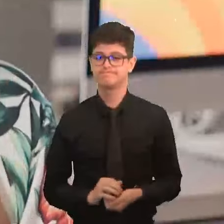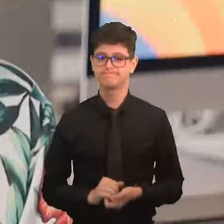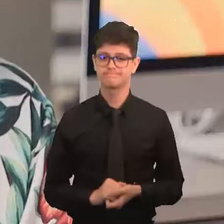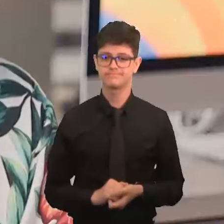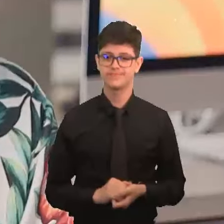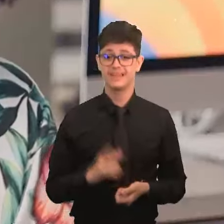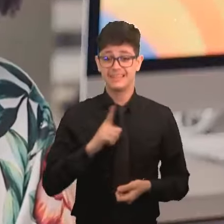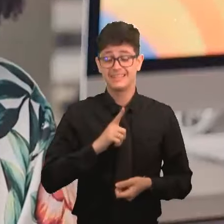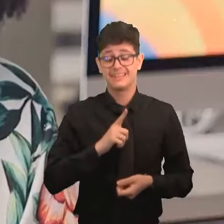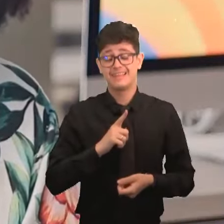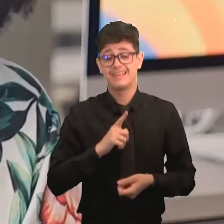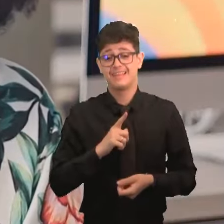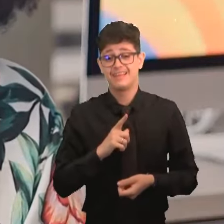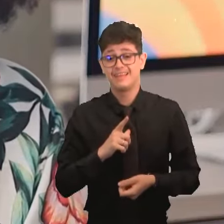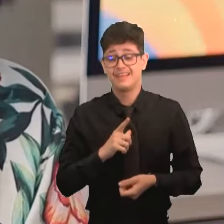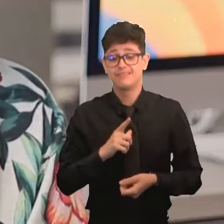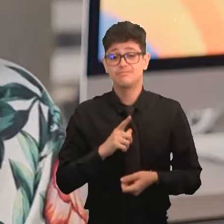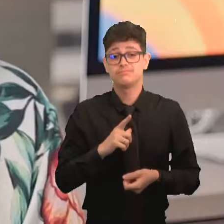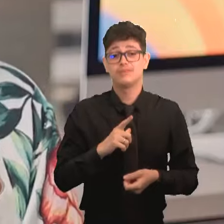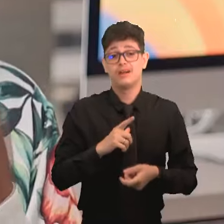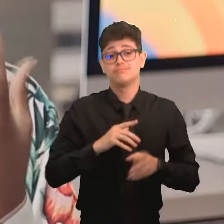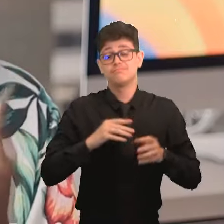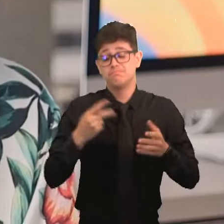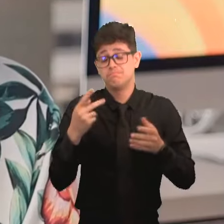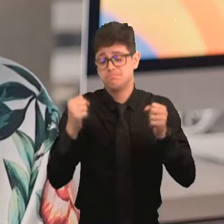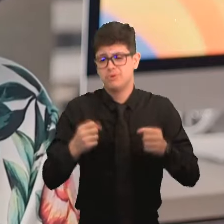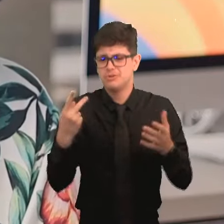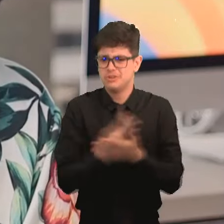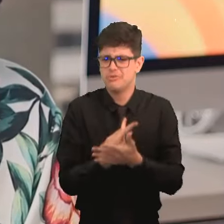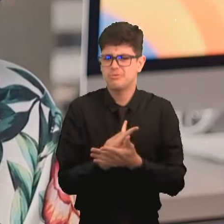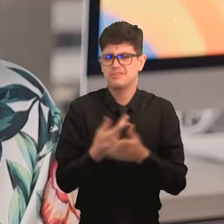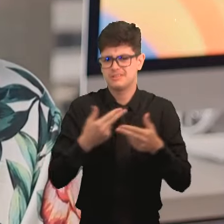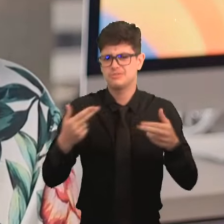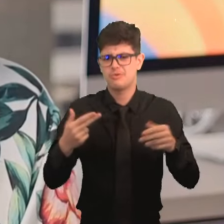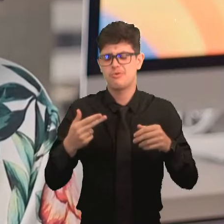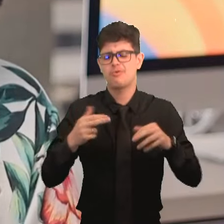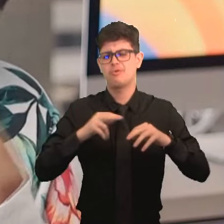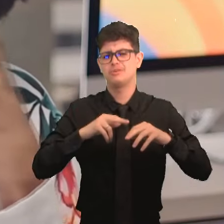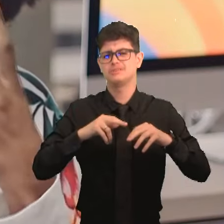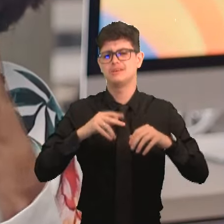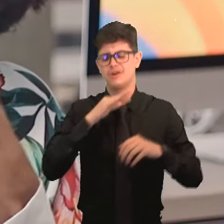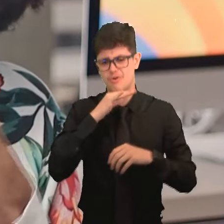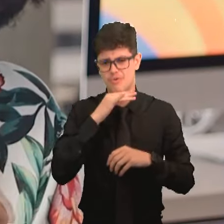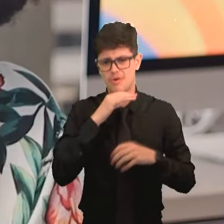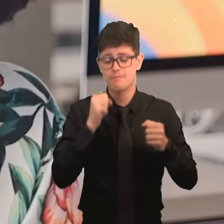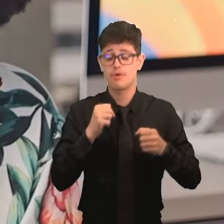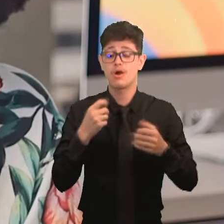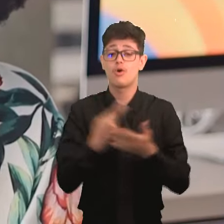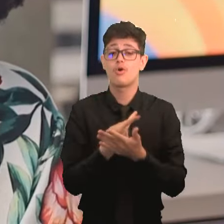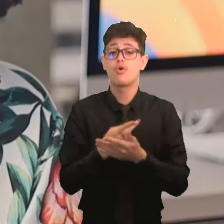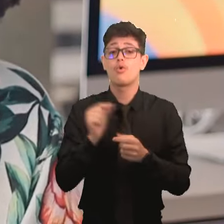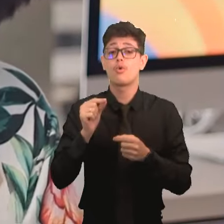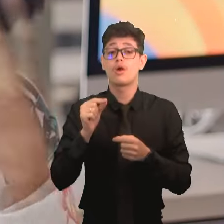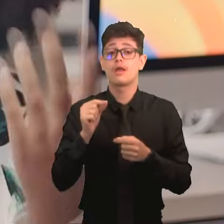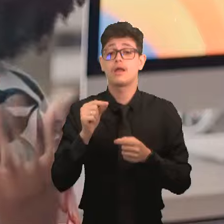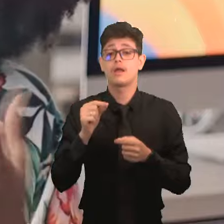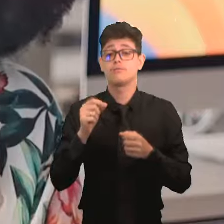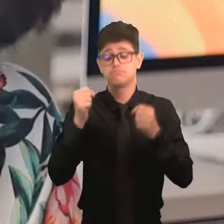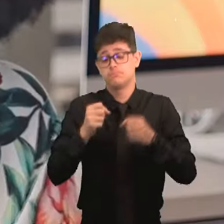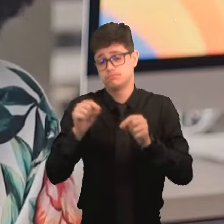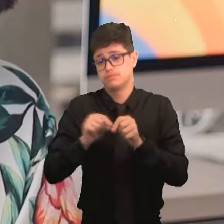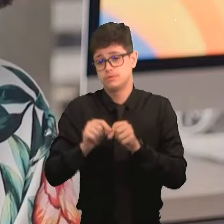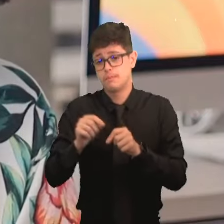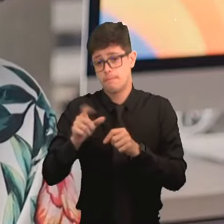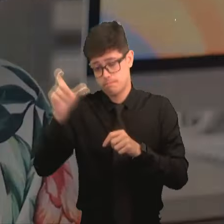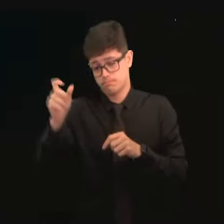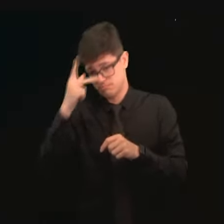La idea de la tecnología puede ser neutra, va a seguir neutra, pero ella, además de ser hecha por personas, ella también está lidiando con datos